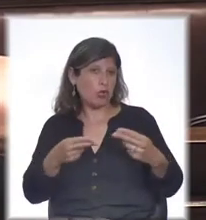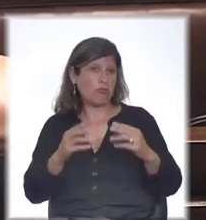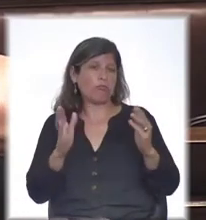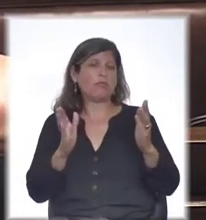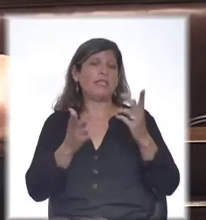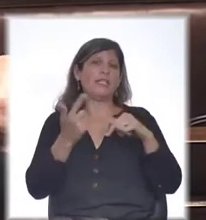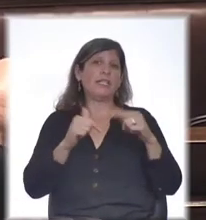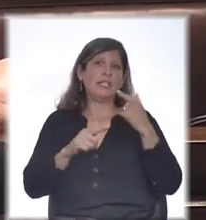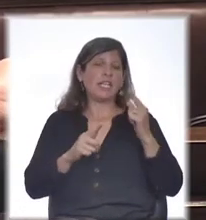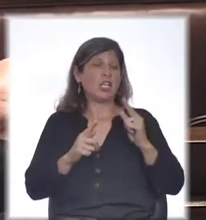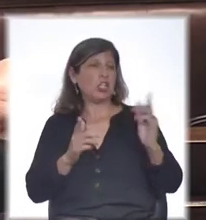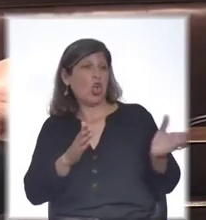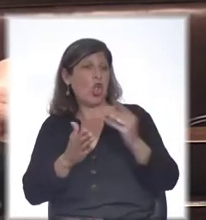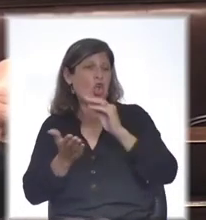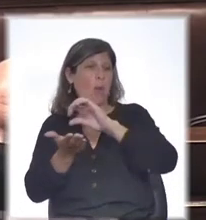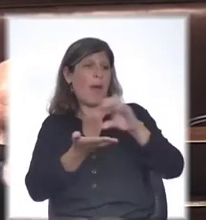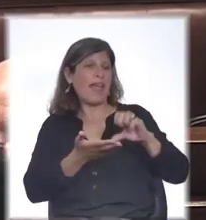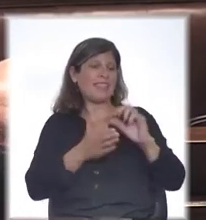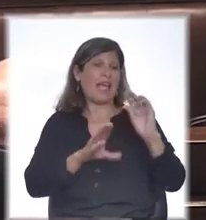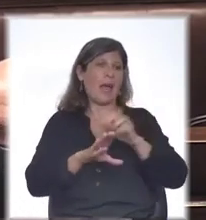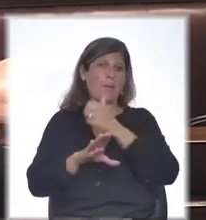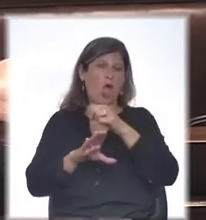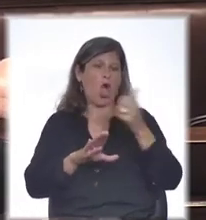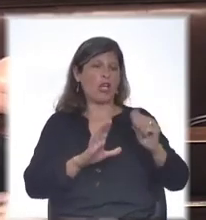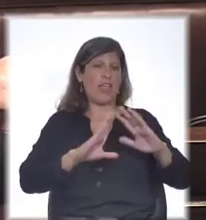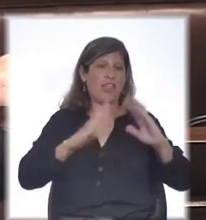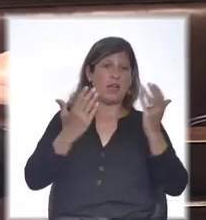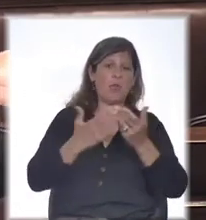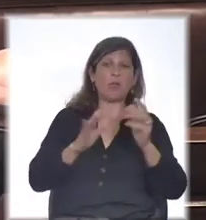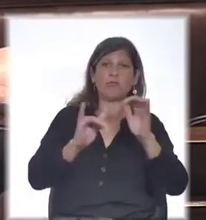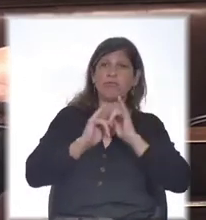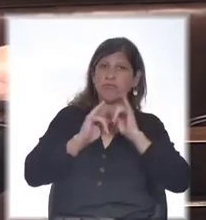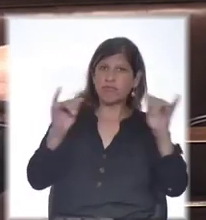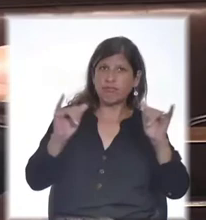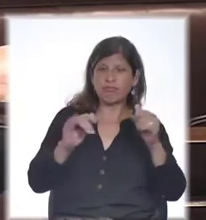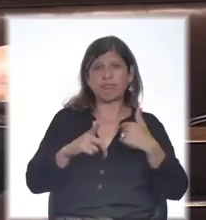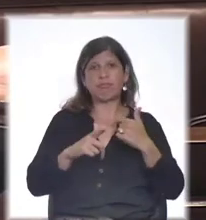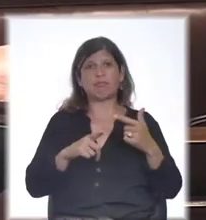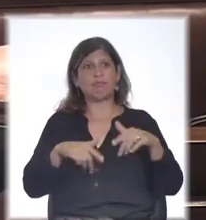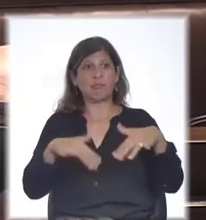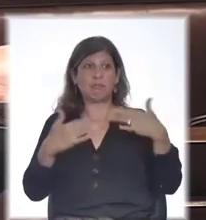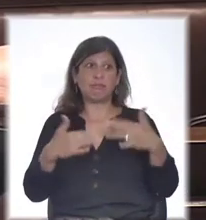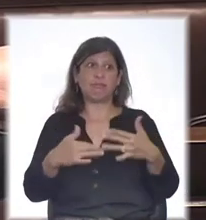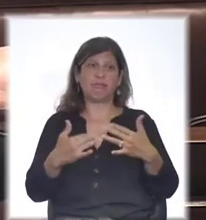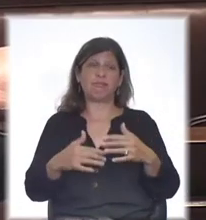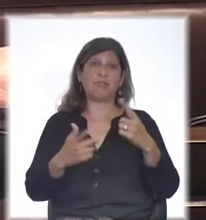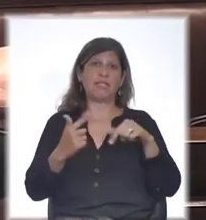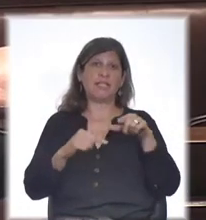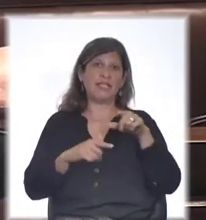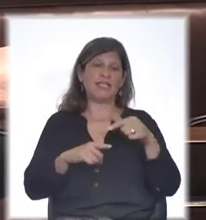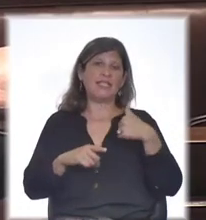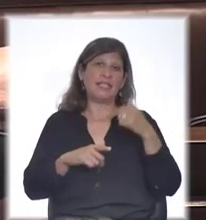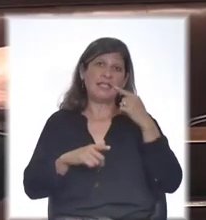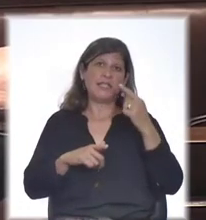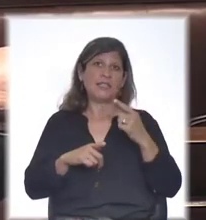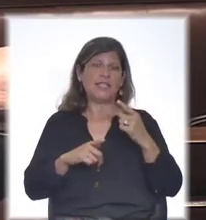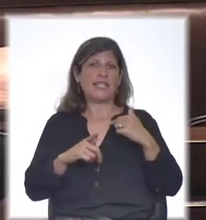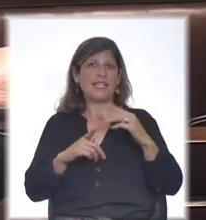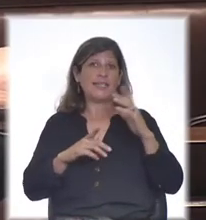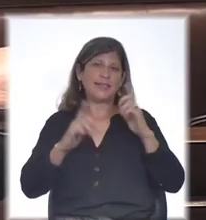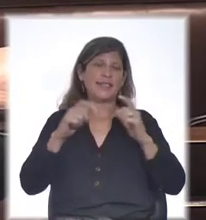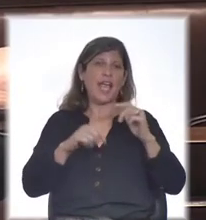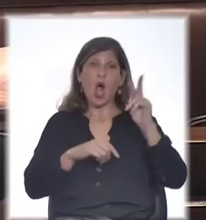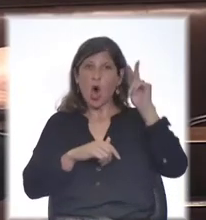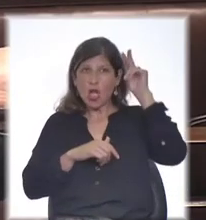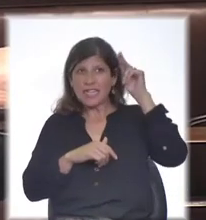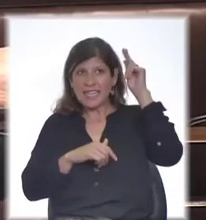las selecciones campeonas del mundo. La campaña publicitaria hacia el Mundialito fue enorme. La mascota del certamen era un indiecito con